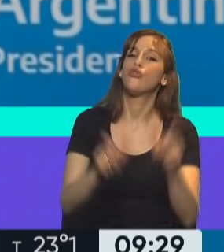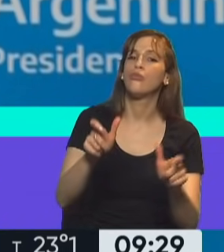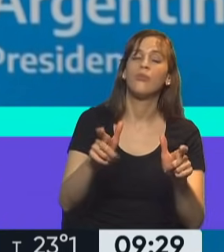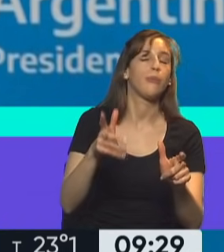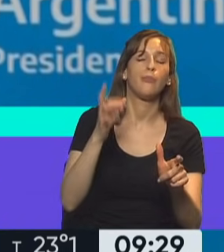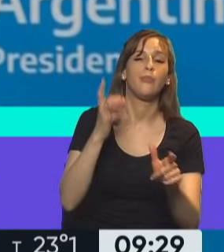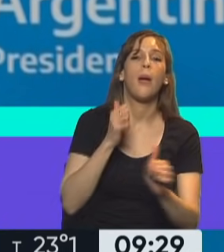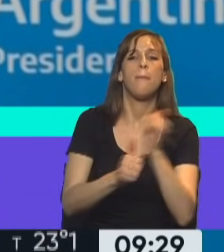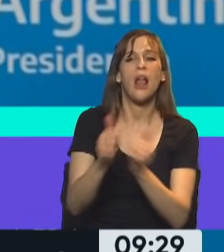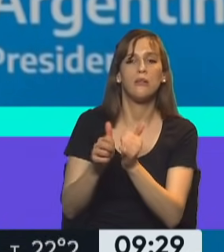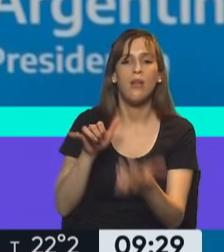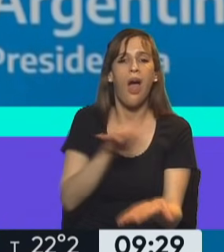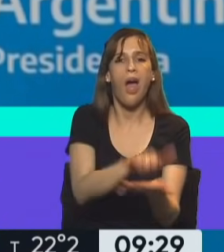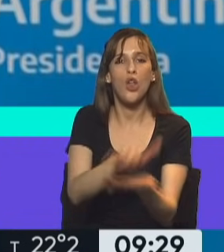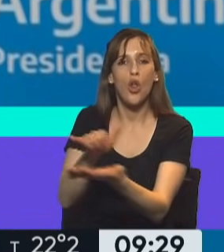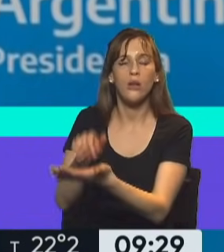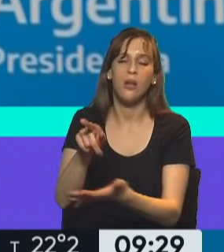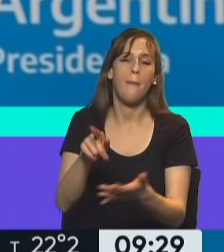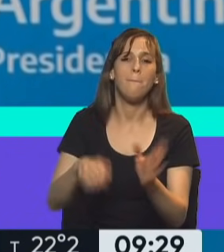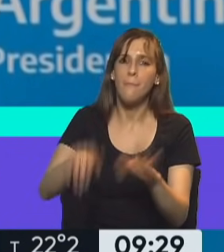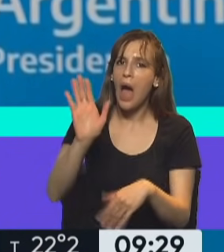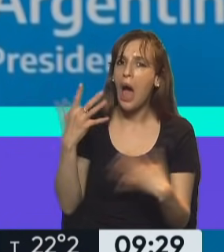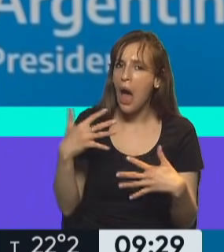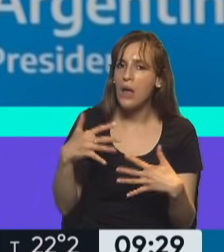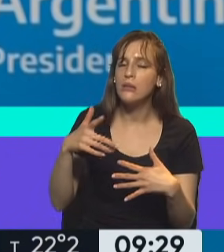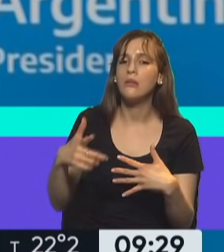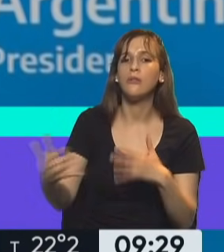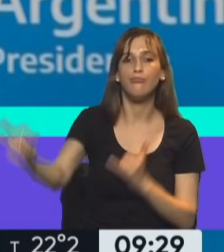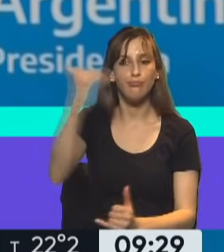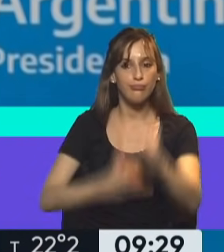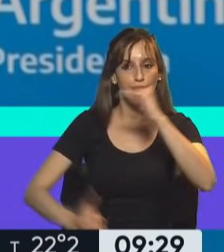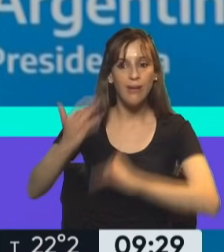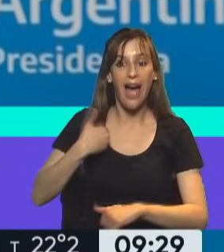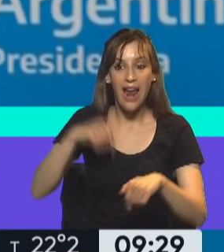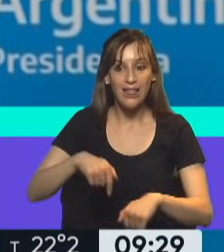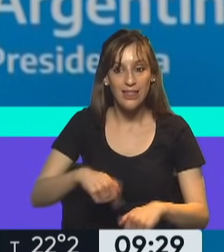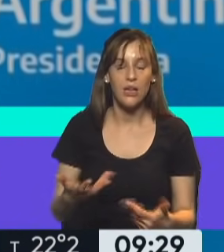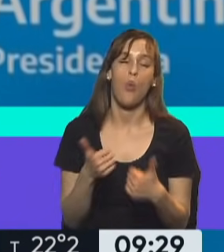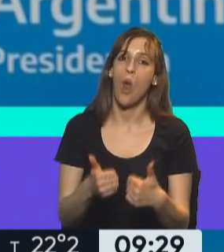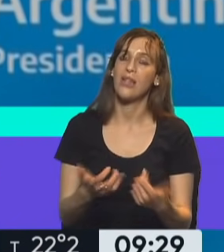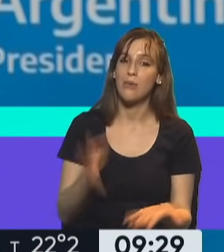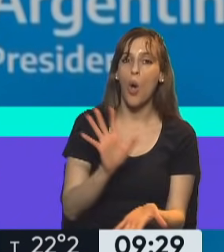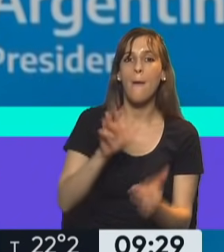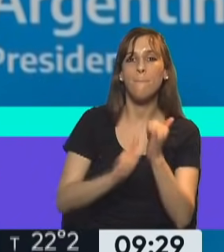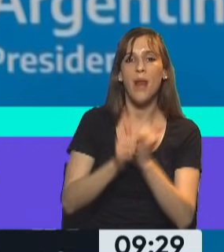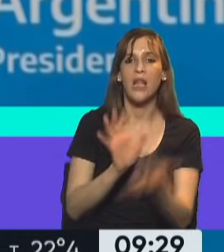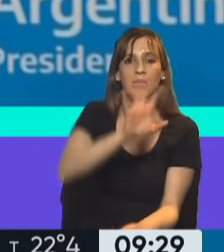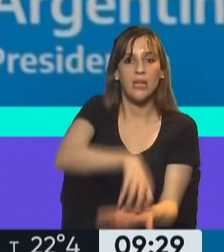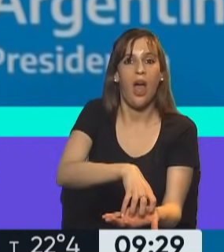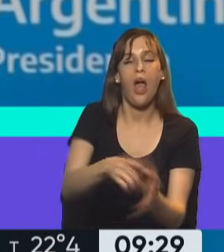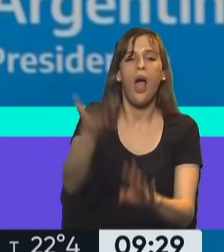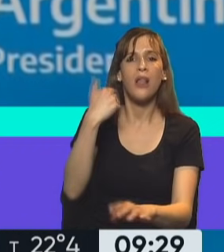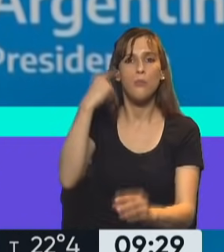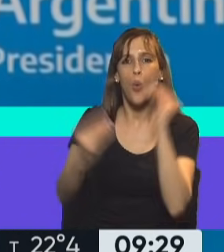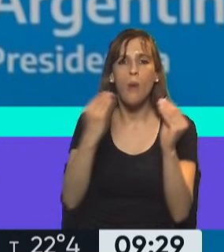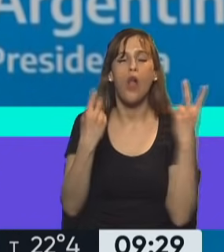habrán leído en los últimos días, cada vez son más las compañías aéreas que vuelven a la Argentina. Esta es una muy buena noticia. En su momento, cuando fue la pandemia, había mucha preocupación del